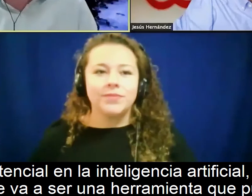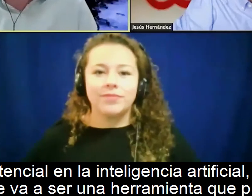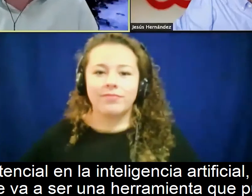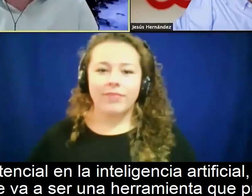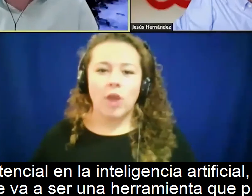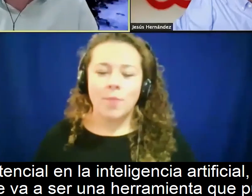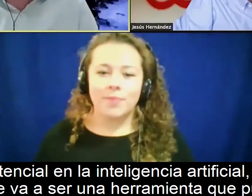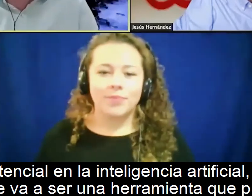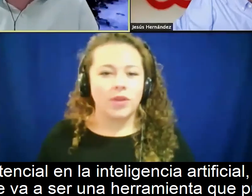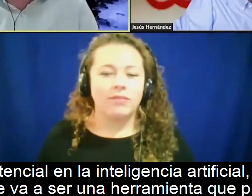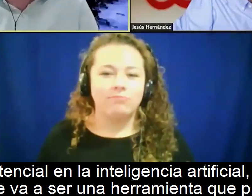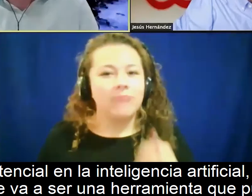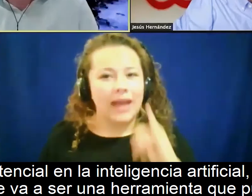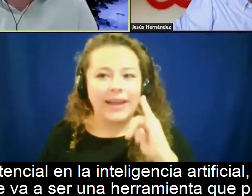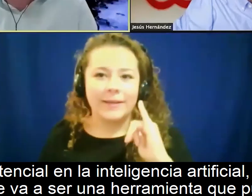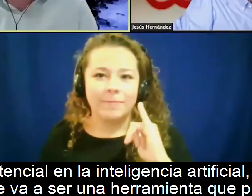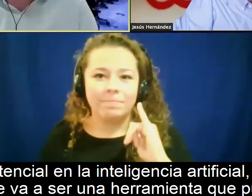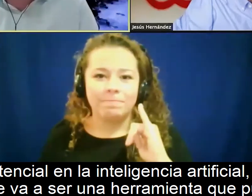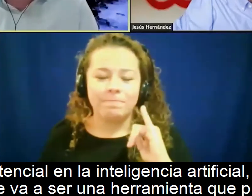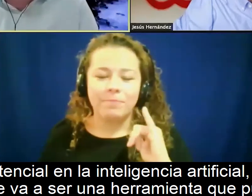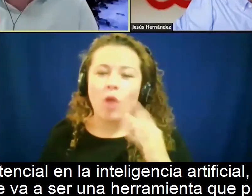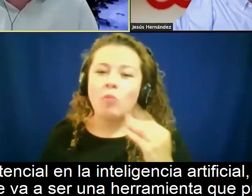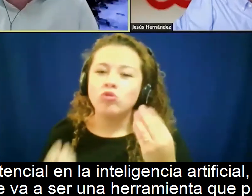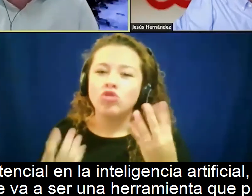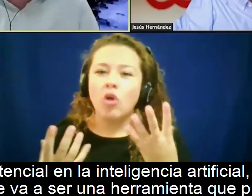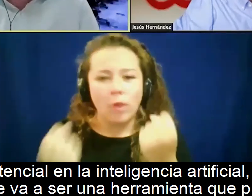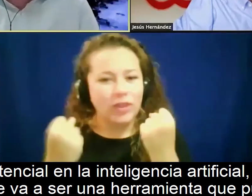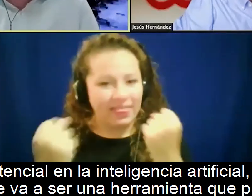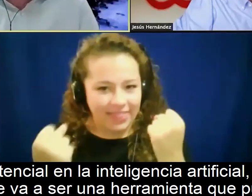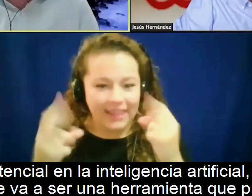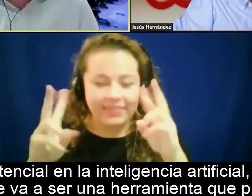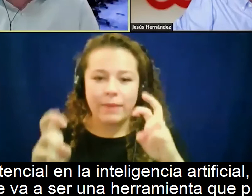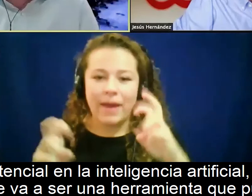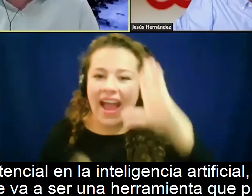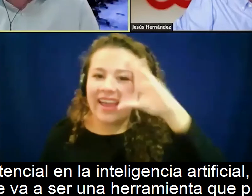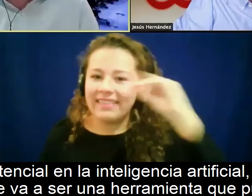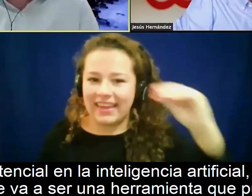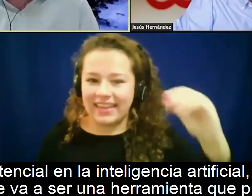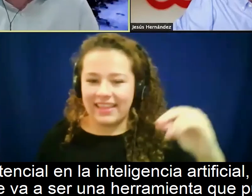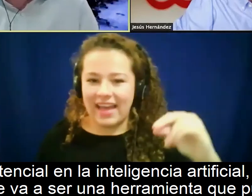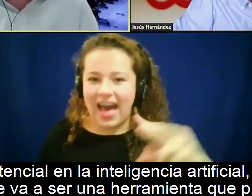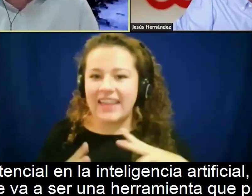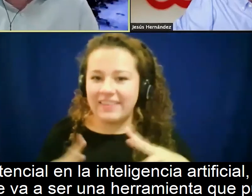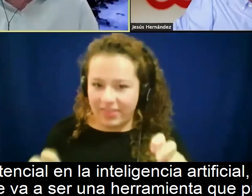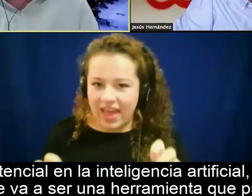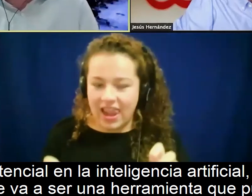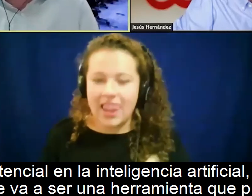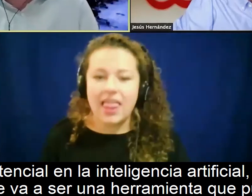mucho potencial en la inteligencia artificial. Vaya por delante, porque creo que va a ser